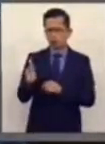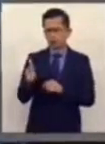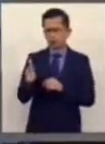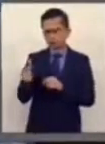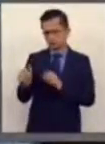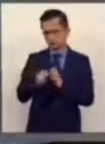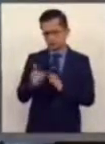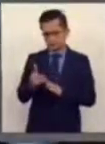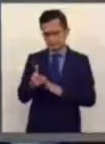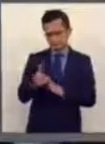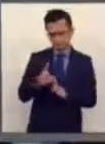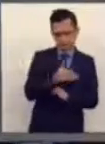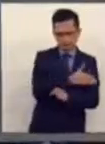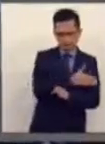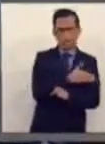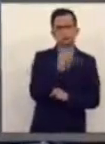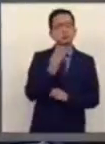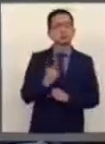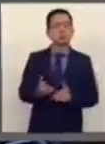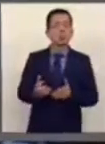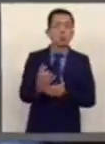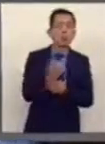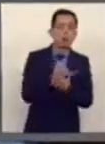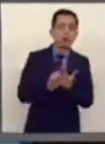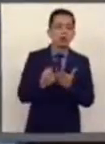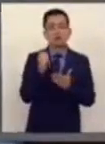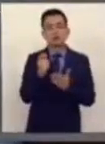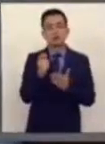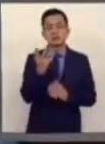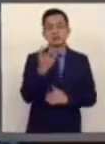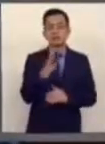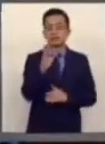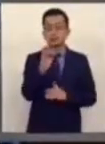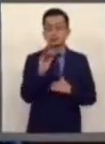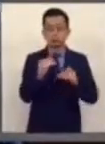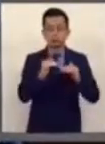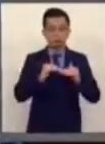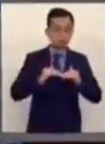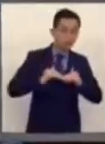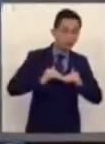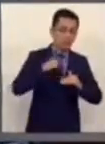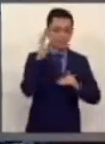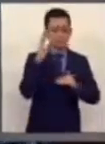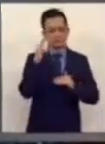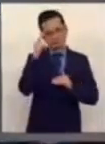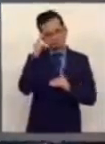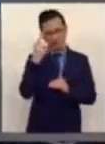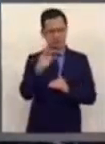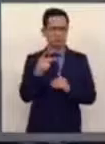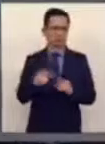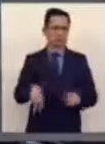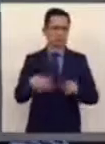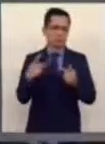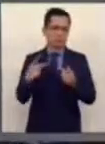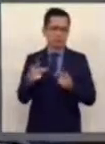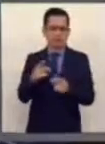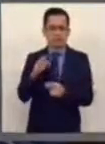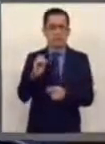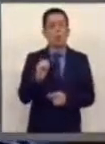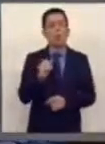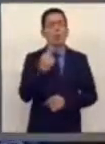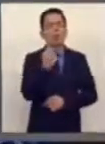fecha de su nombramiento sean mayores al 10% de sus ventas totales o